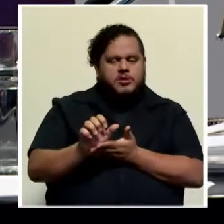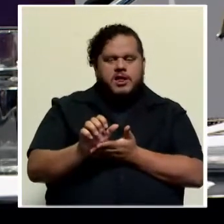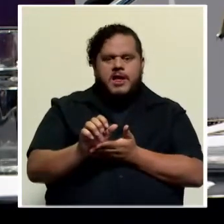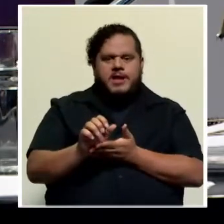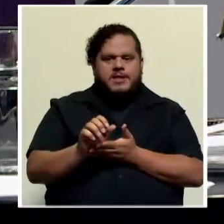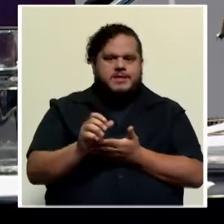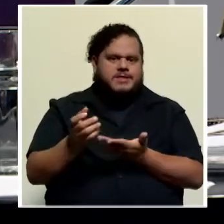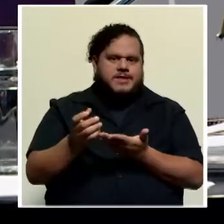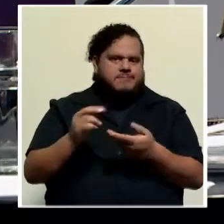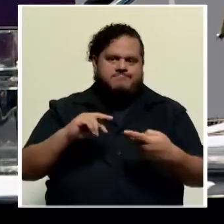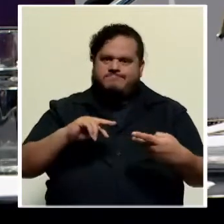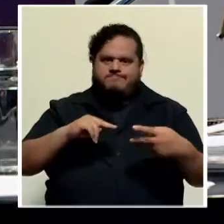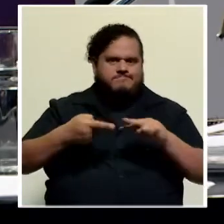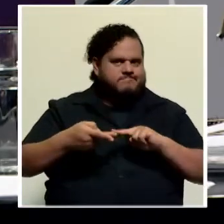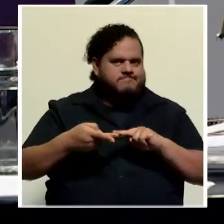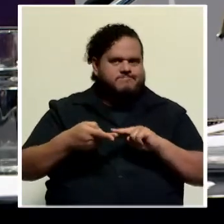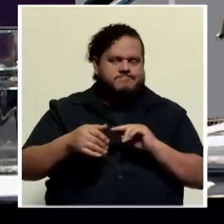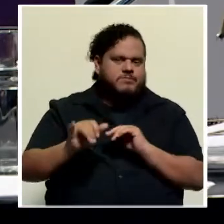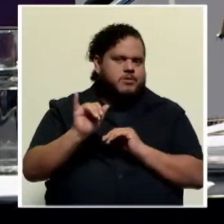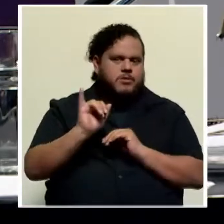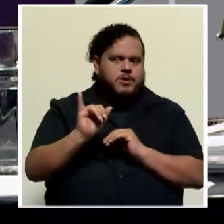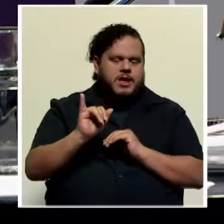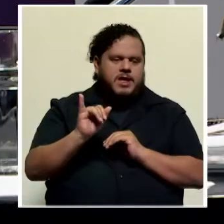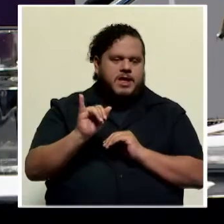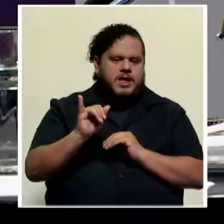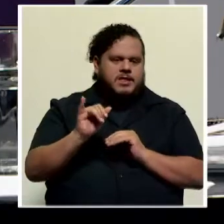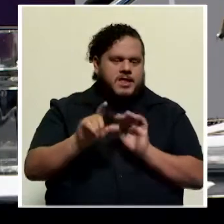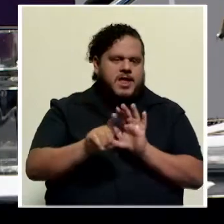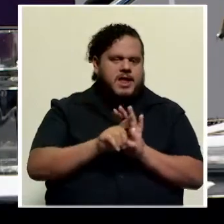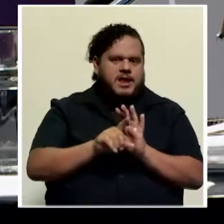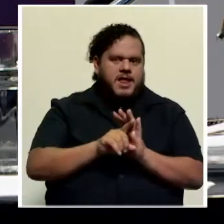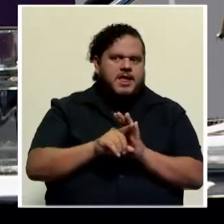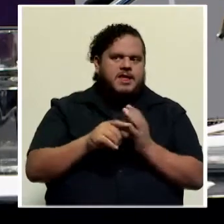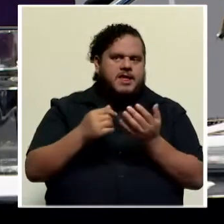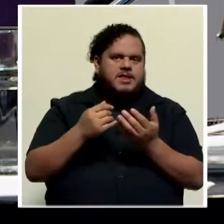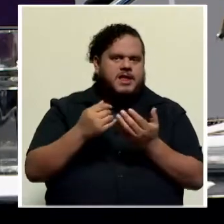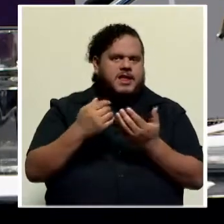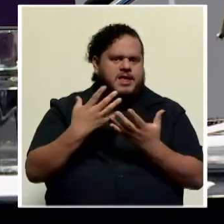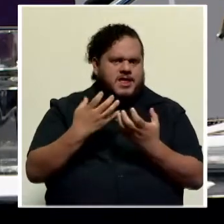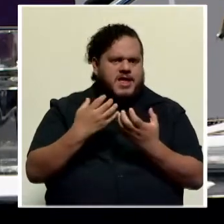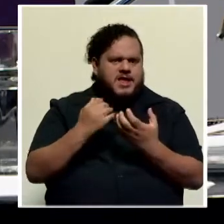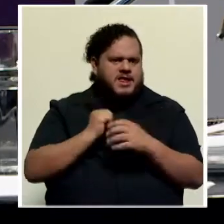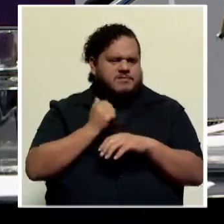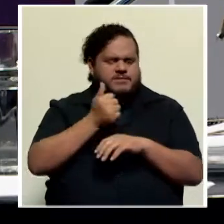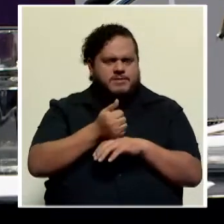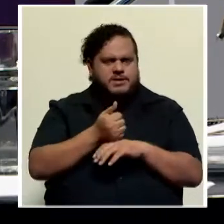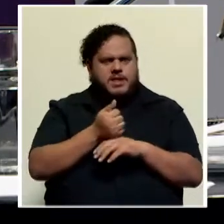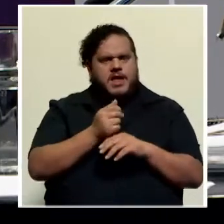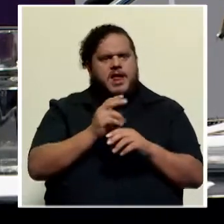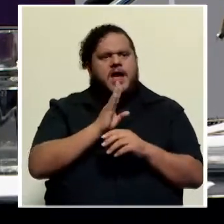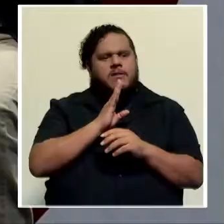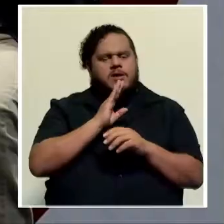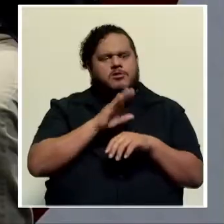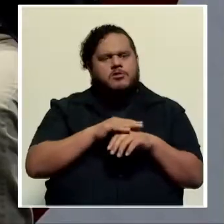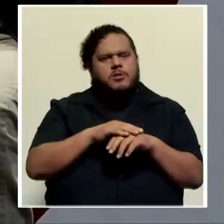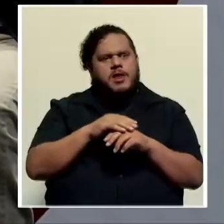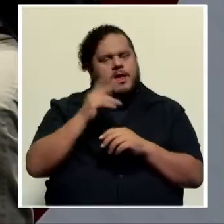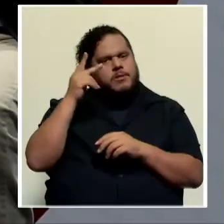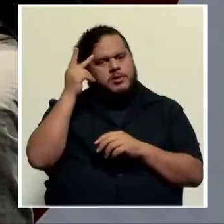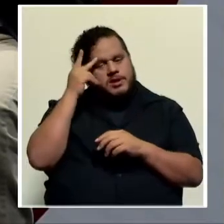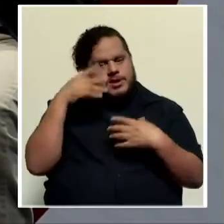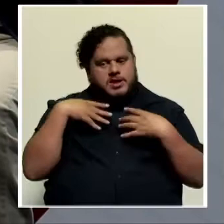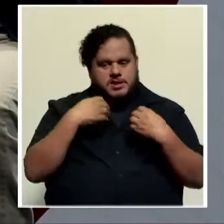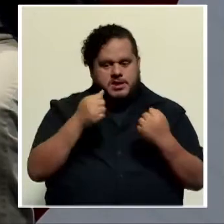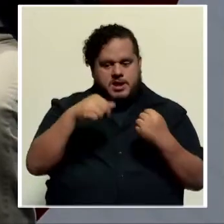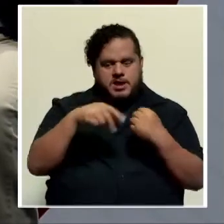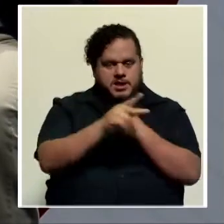congruencia con esa jurisprudencia que se ha ido asentando en términos de política sanitaria del país.